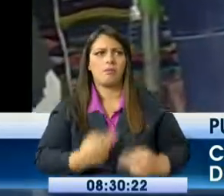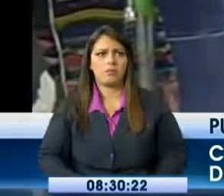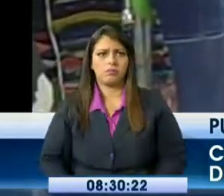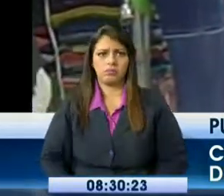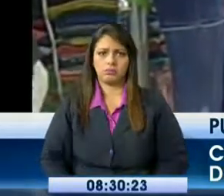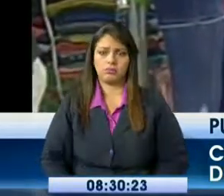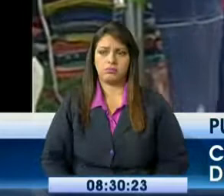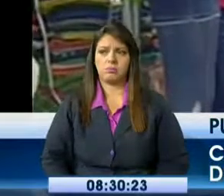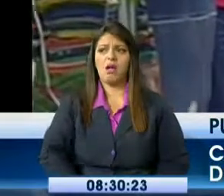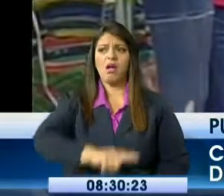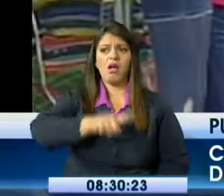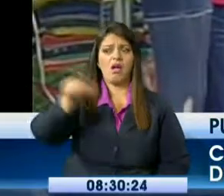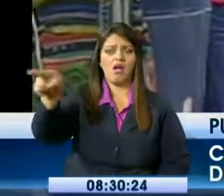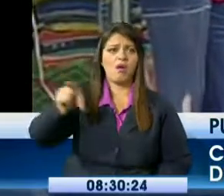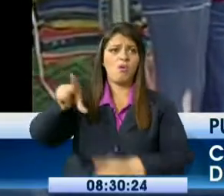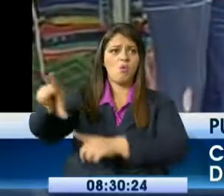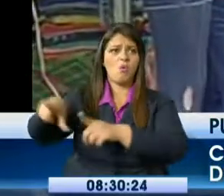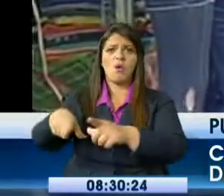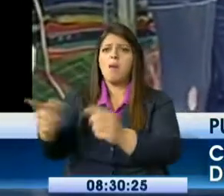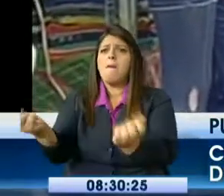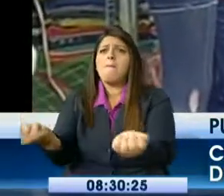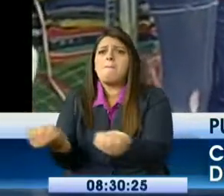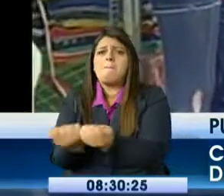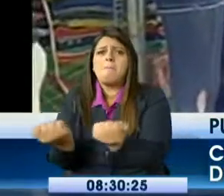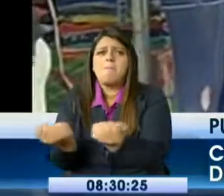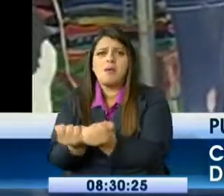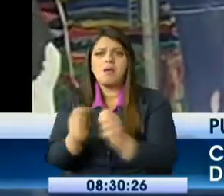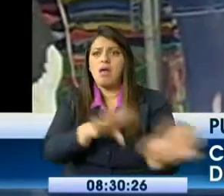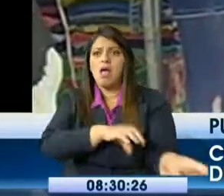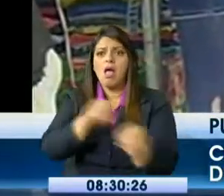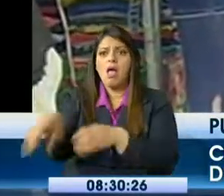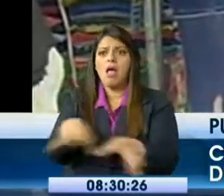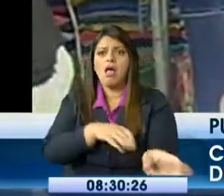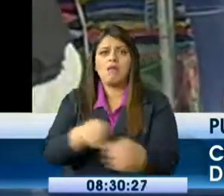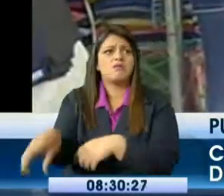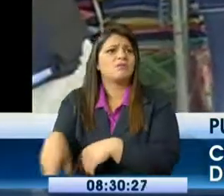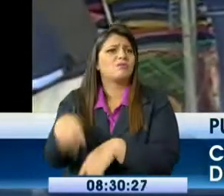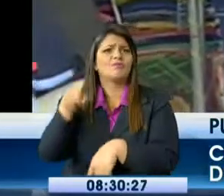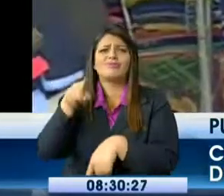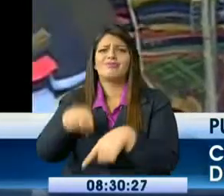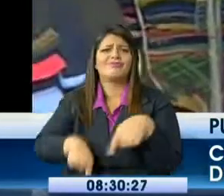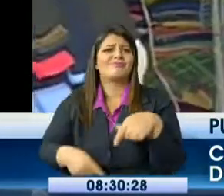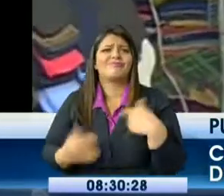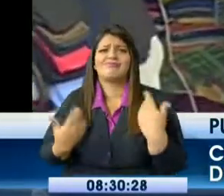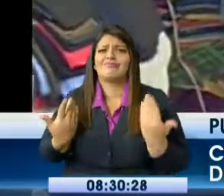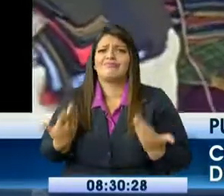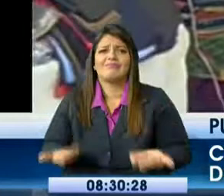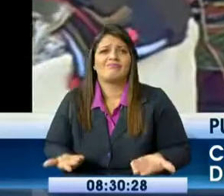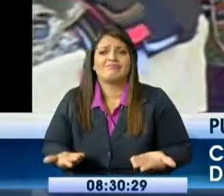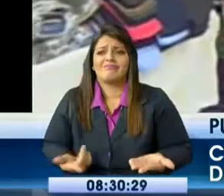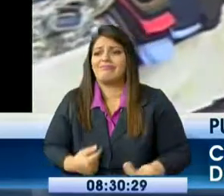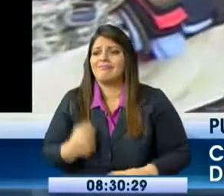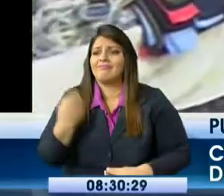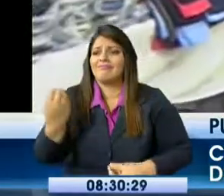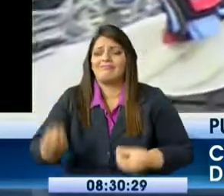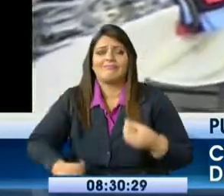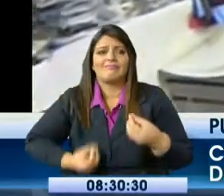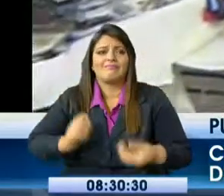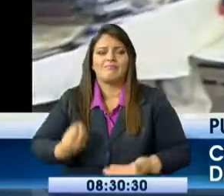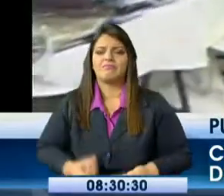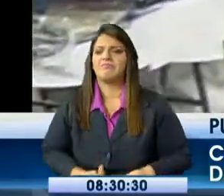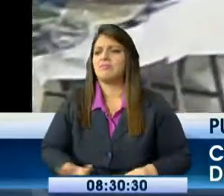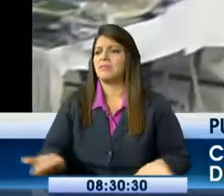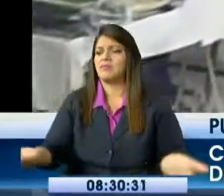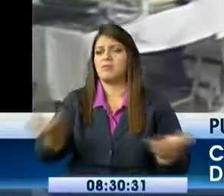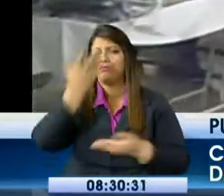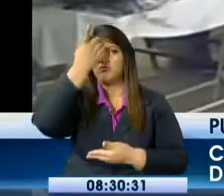todos y no pudimos caber todos. Entonces, ¿a dónde nos íbamos a ir nosotros? Es que nosotros nos decidimos quedarnos